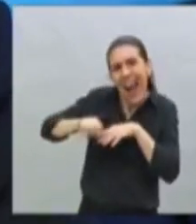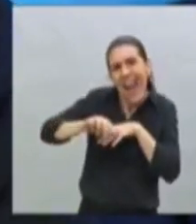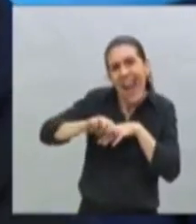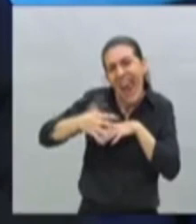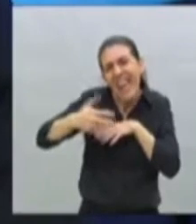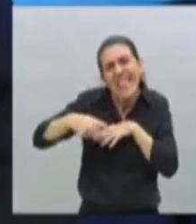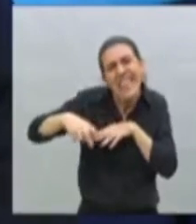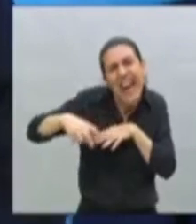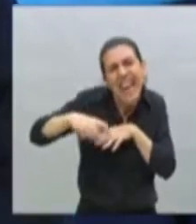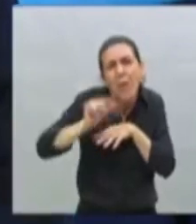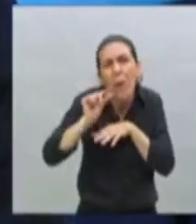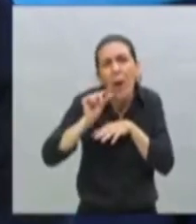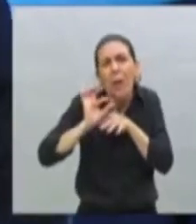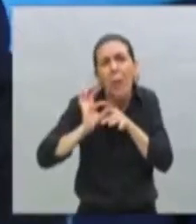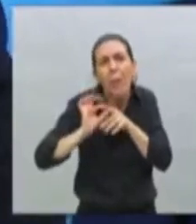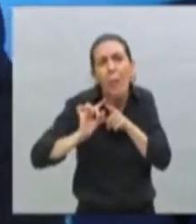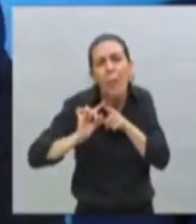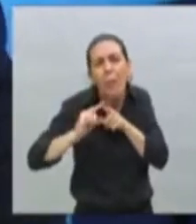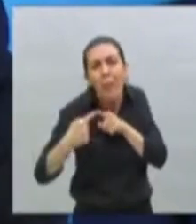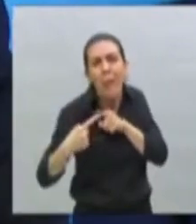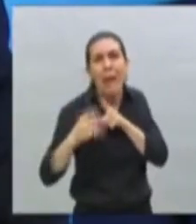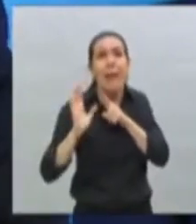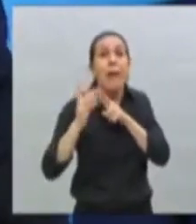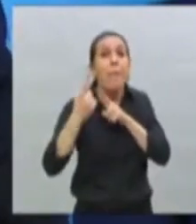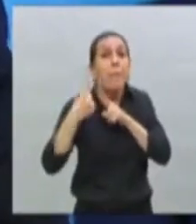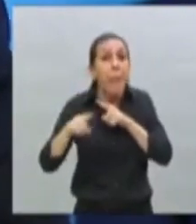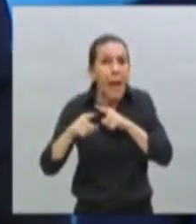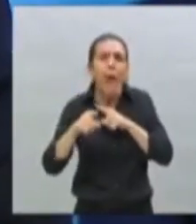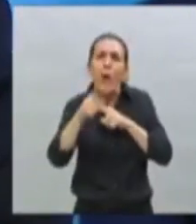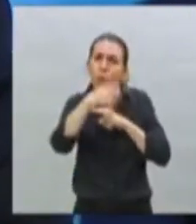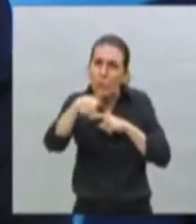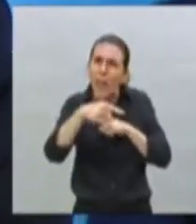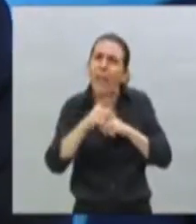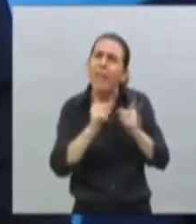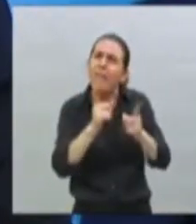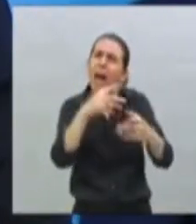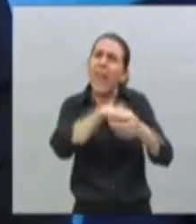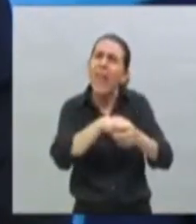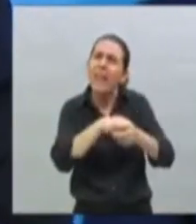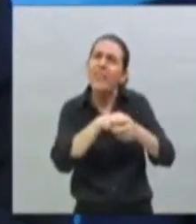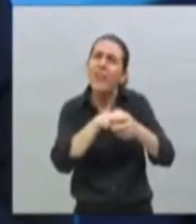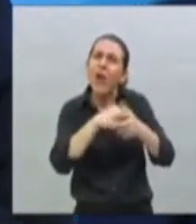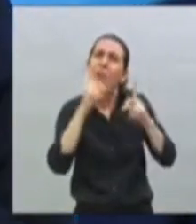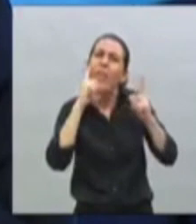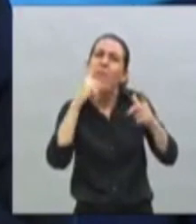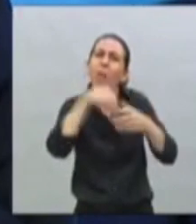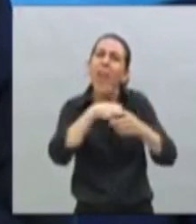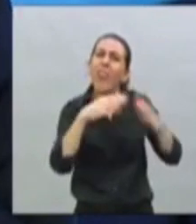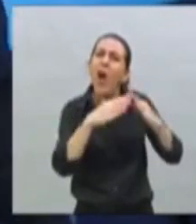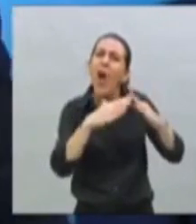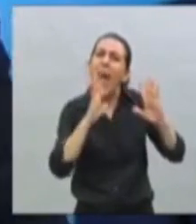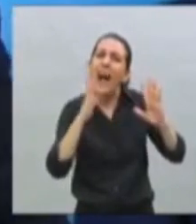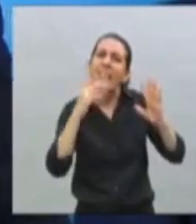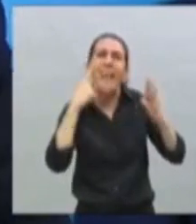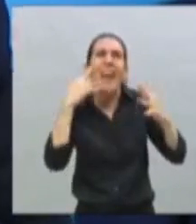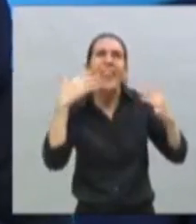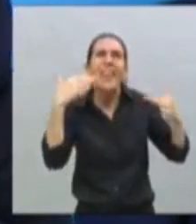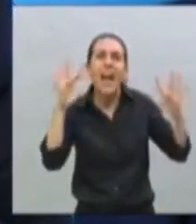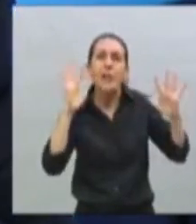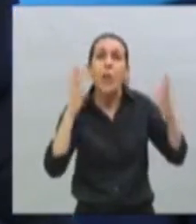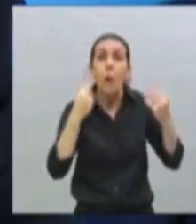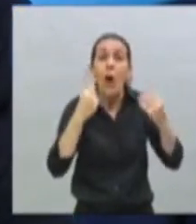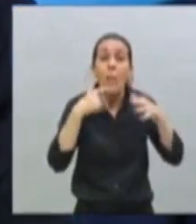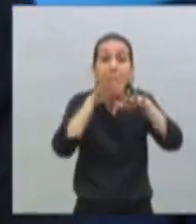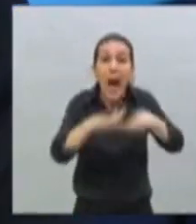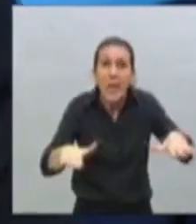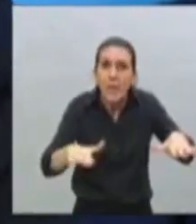de casa. Pero más allá de eso, sigan tratando de entretenerse en casa de ustedes, porque los más chiquitos tienen que entender, y